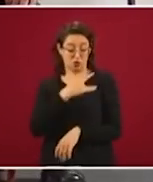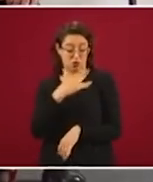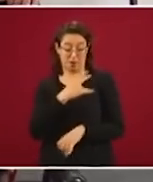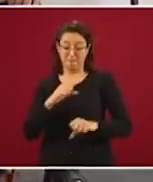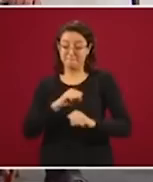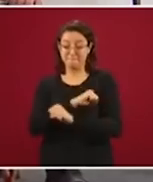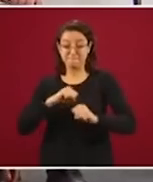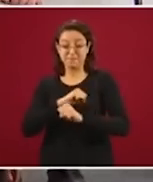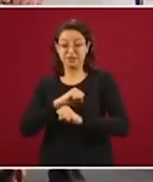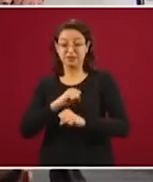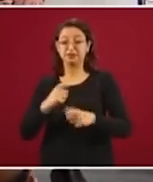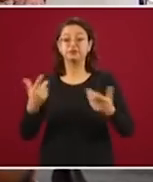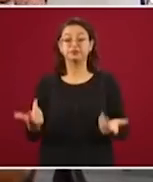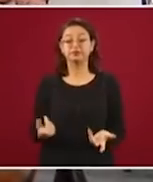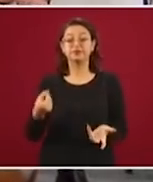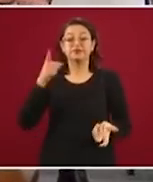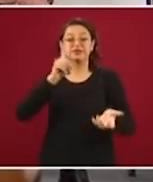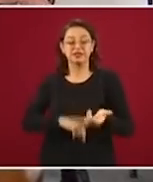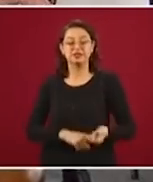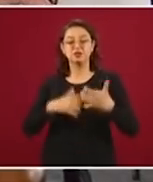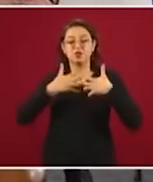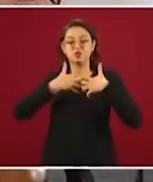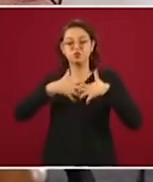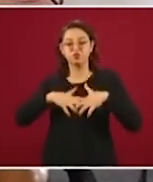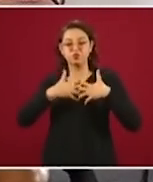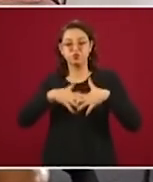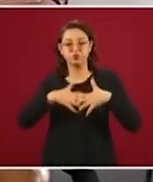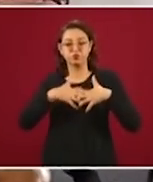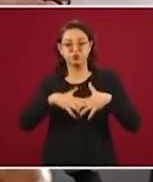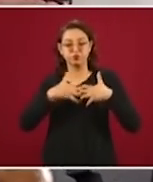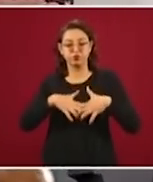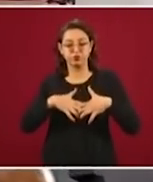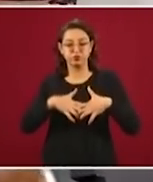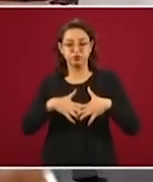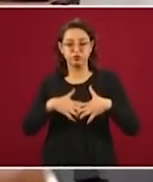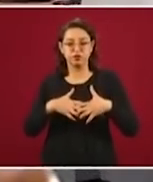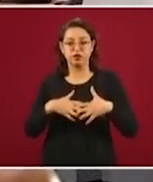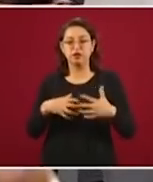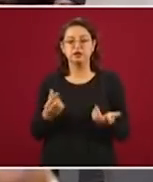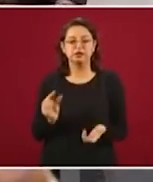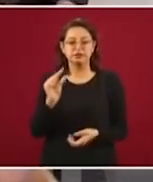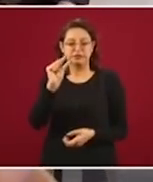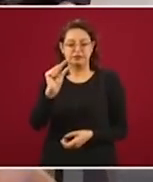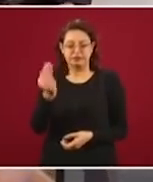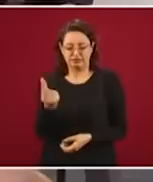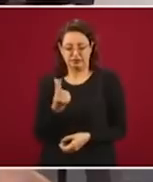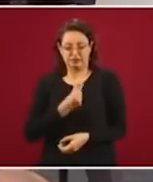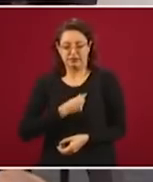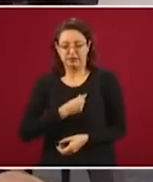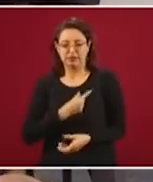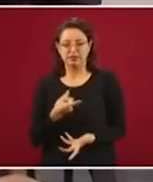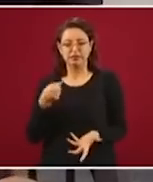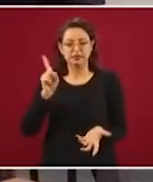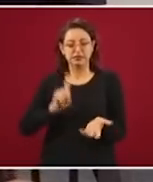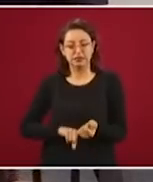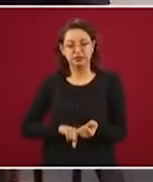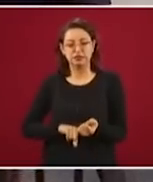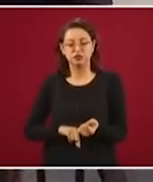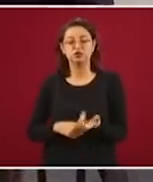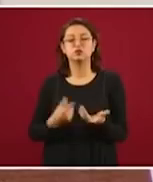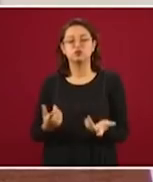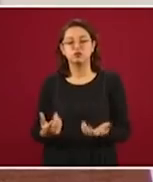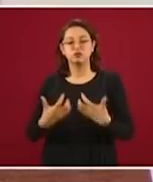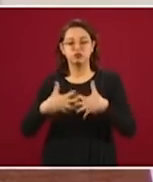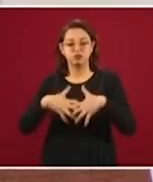cardíaco. Y se le pone un dispositivo que se llaman stents, son unas piecitas que se ponen dentro de una